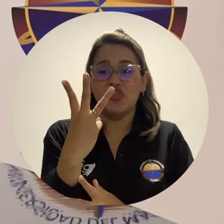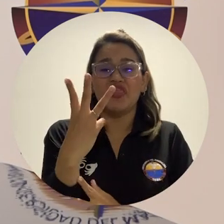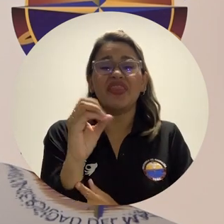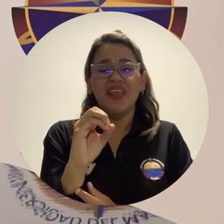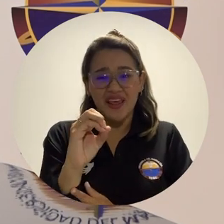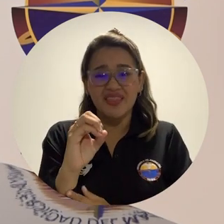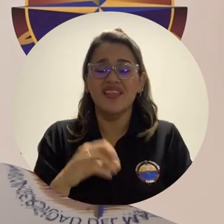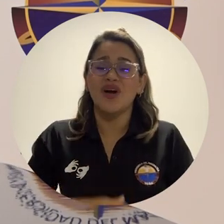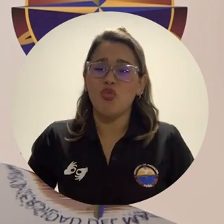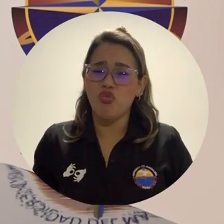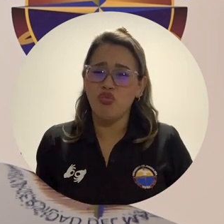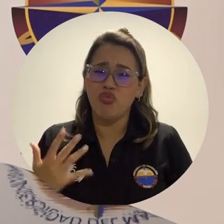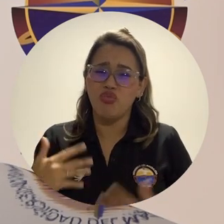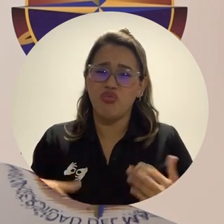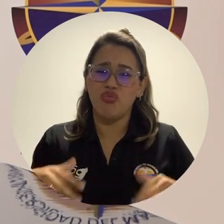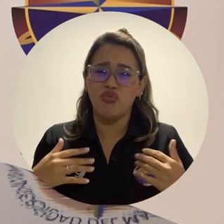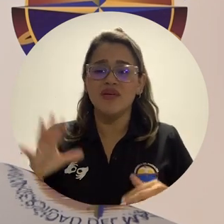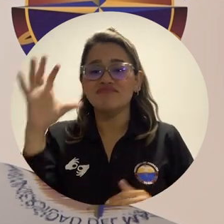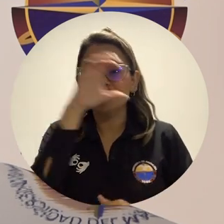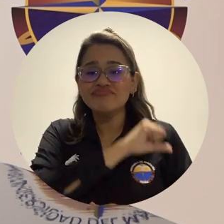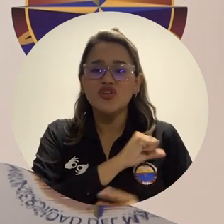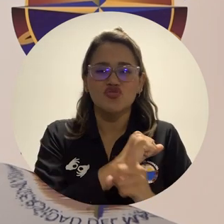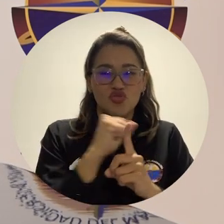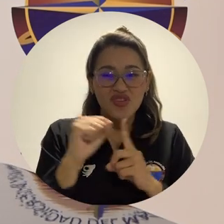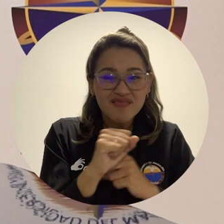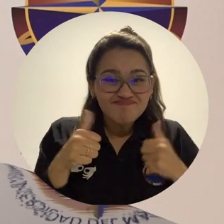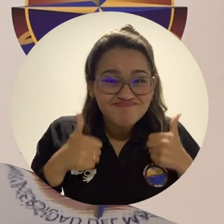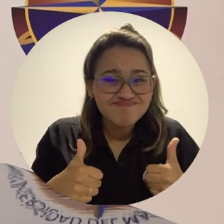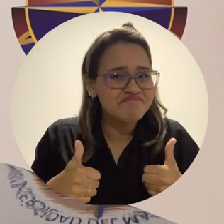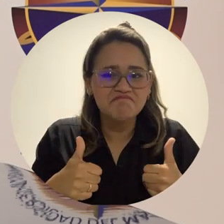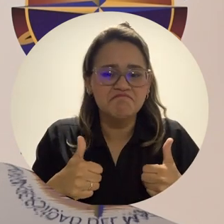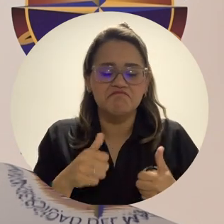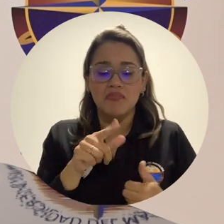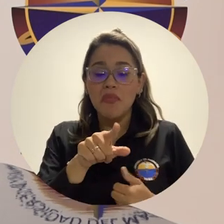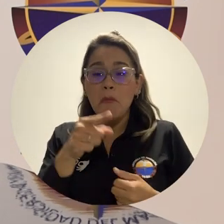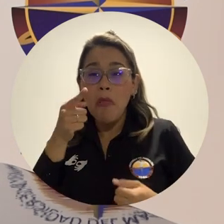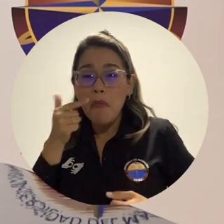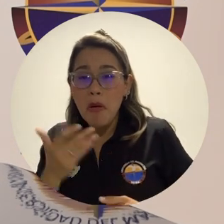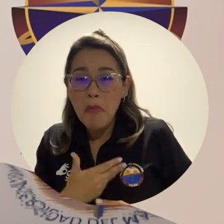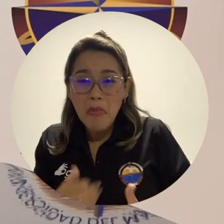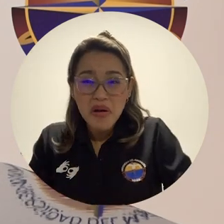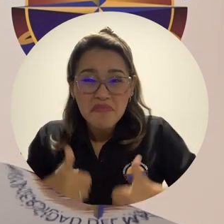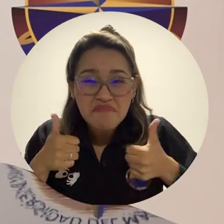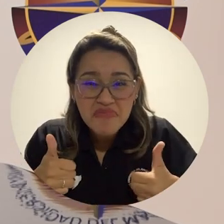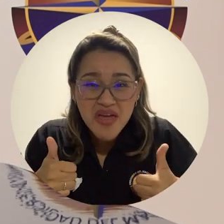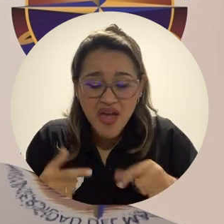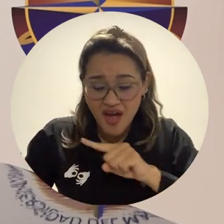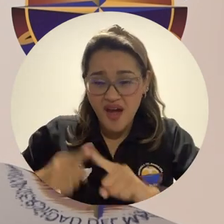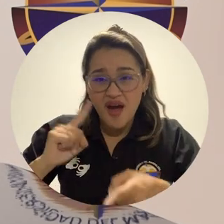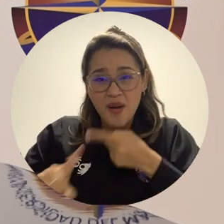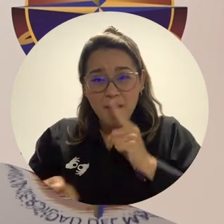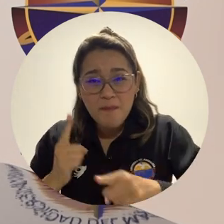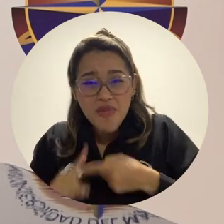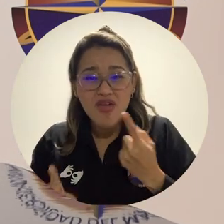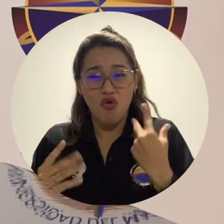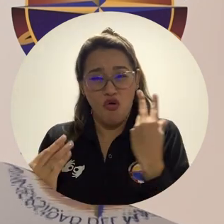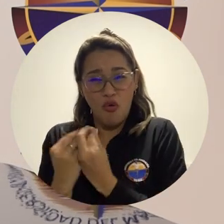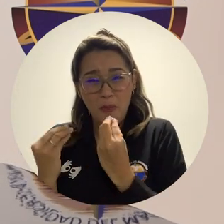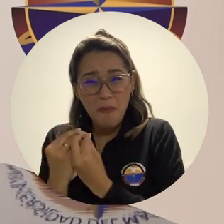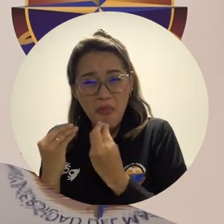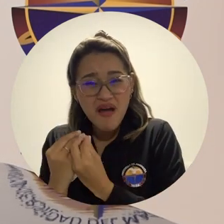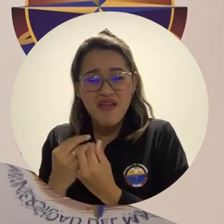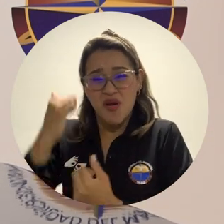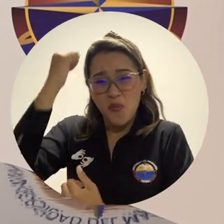muestra que como sociedad estamos fallando. Están fallando los padres, están fallando los amigos, están fallando los compañeros,